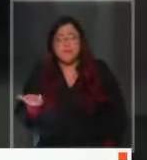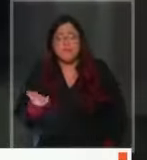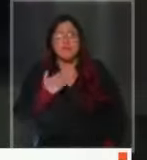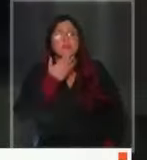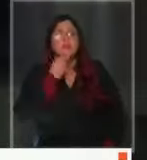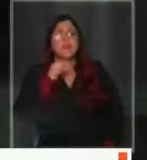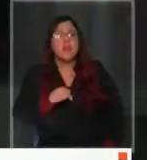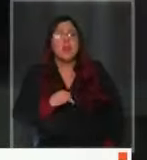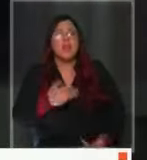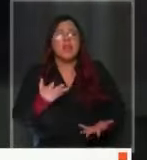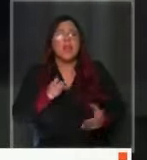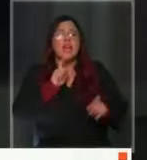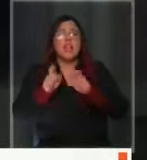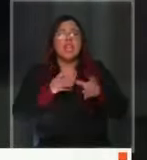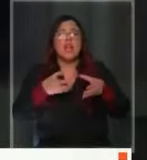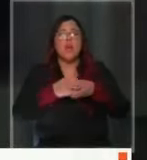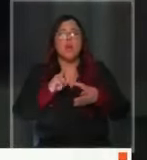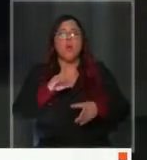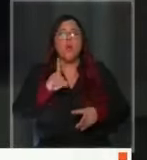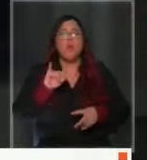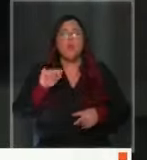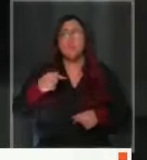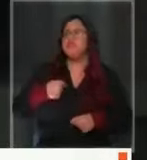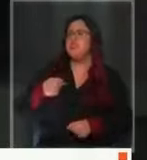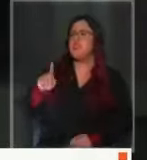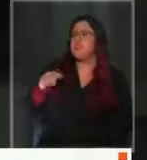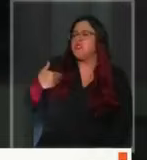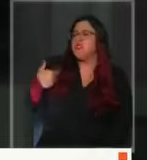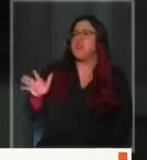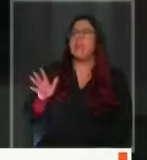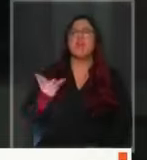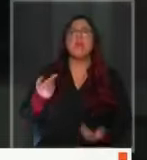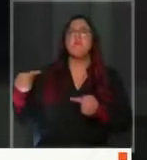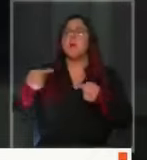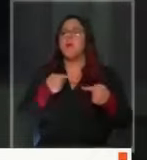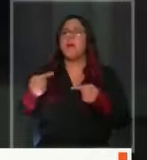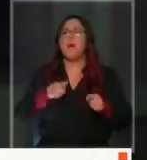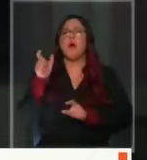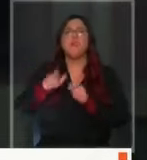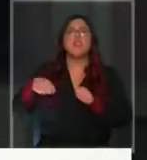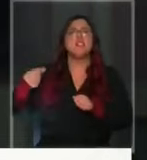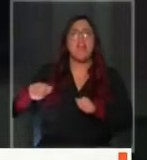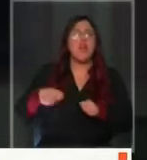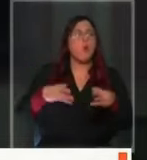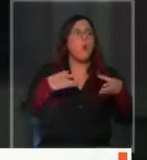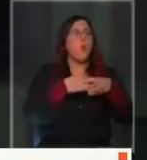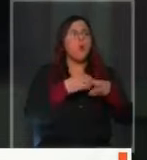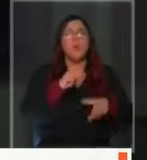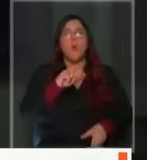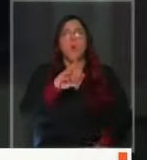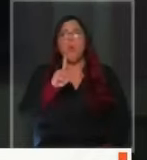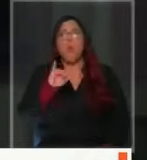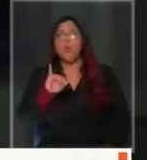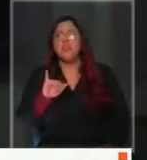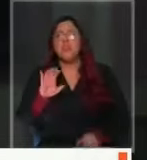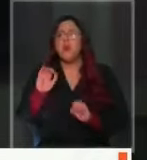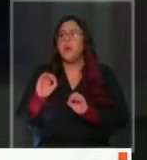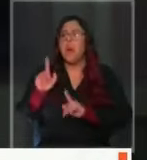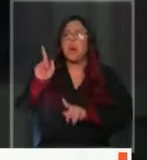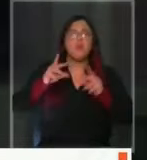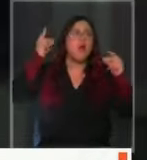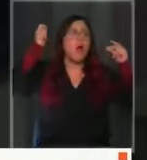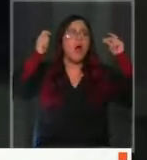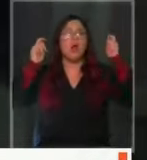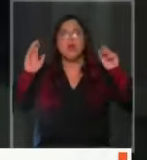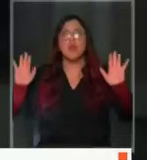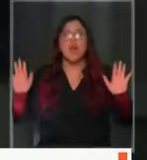UDI. A mí no me interesa pelearme ni con la UDI, ni con algún senador, ni con, no sé, alguien que se le ocurra